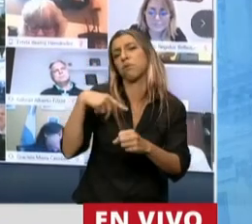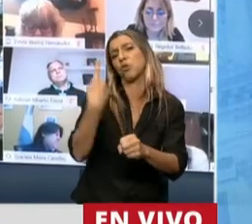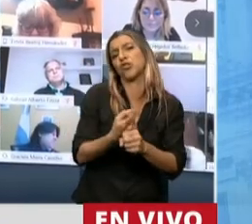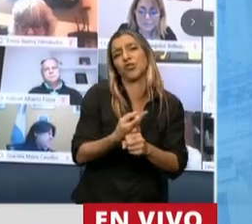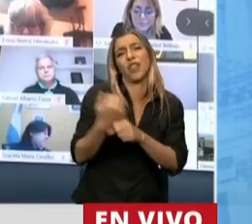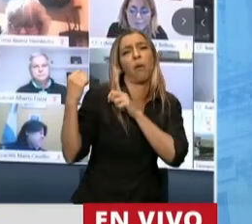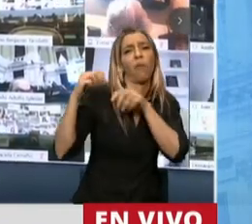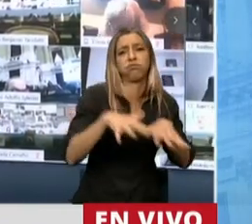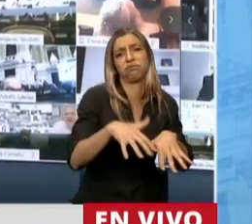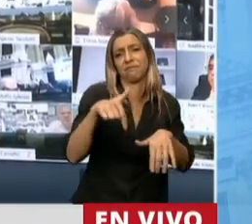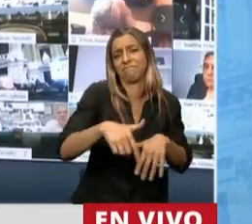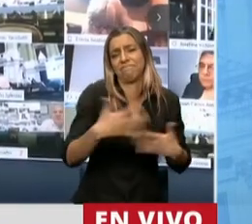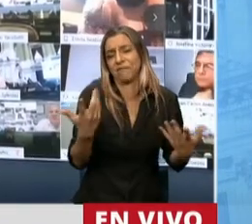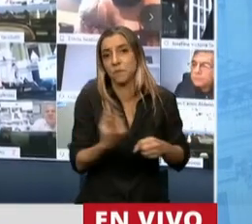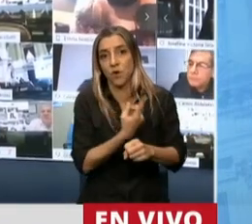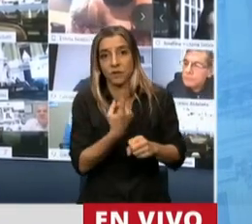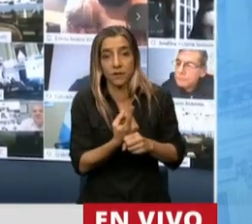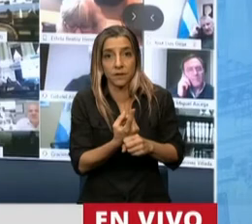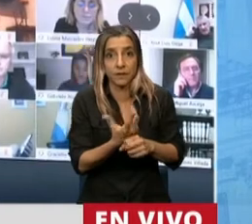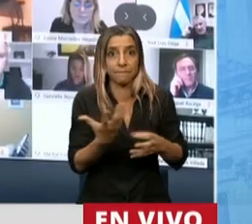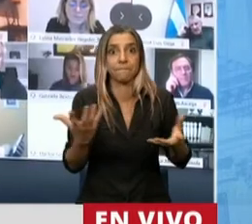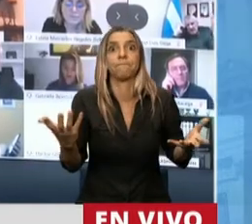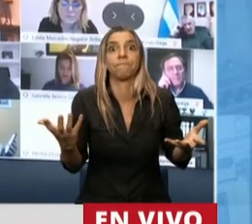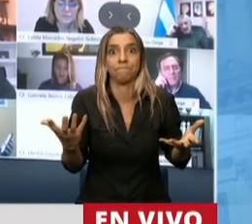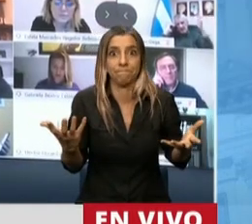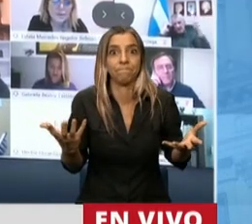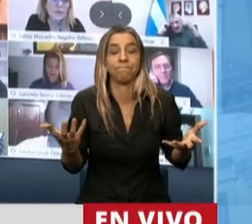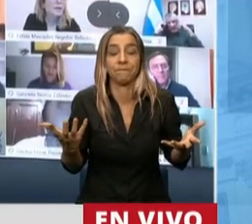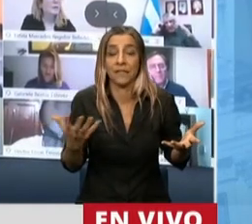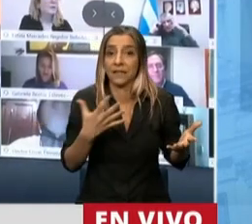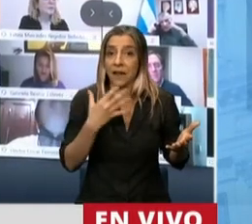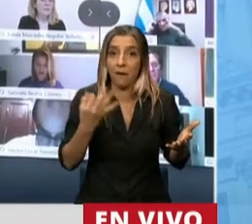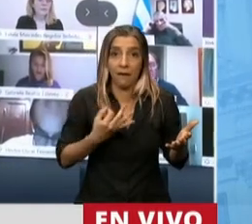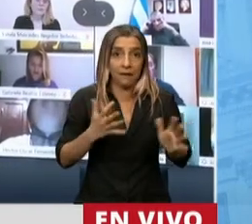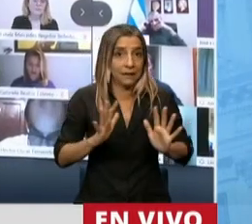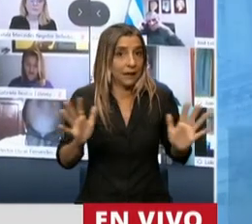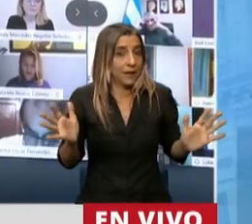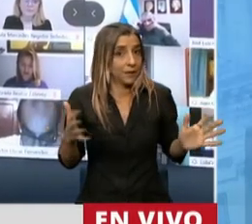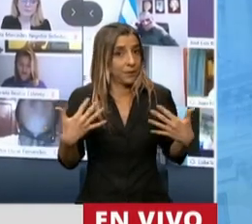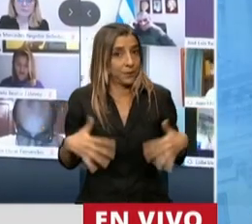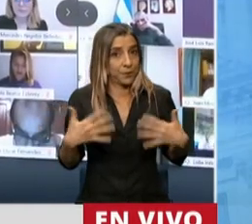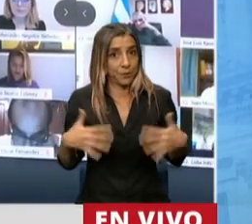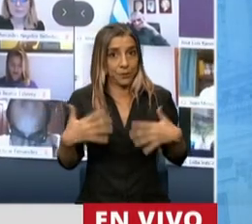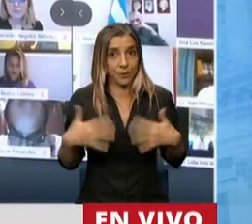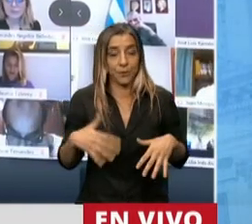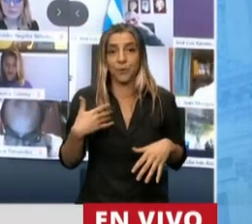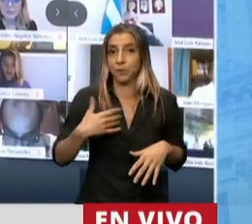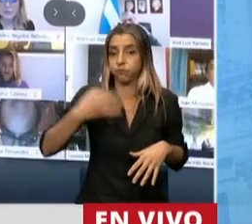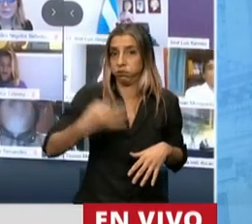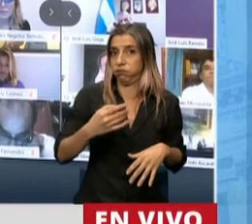a expandirse. Y créame, presidente, yo he tenido acá